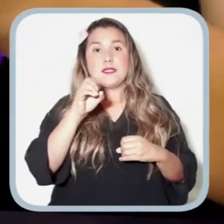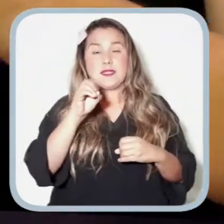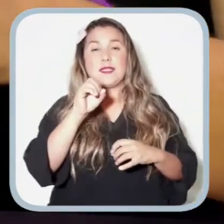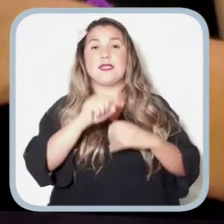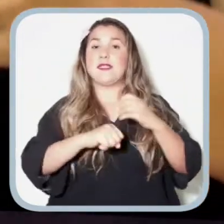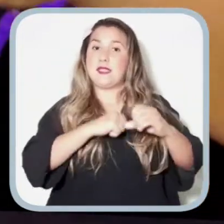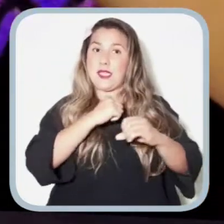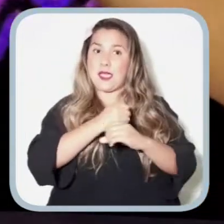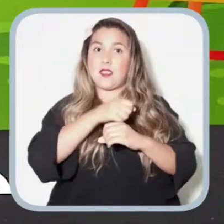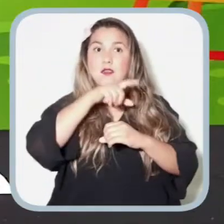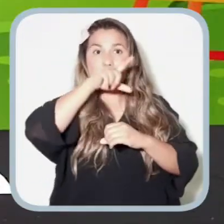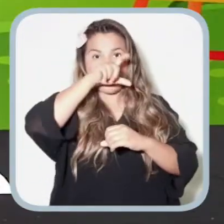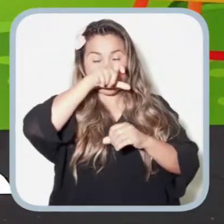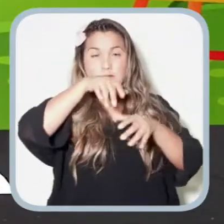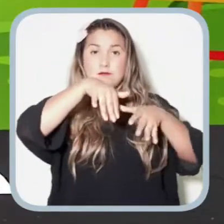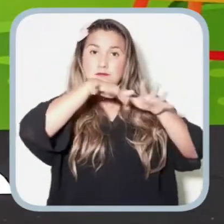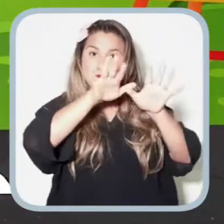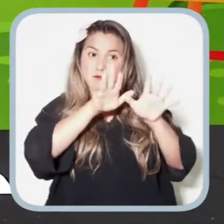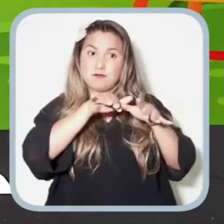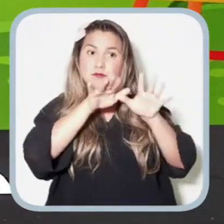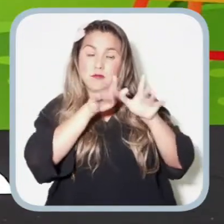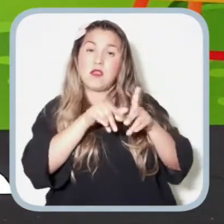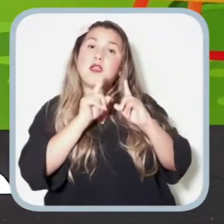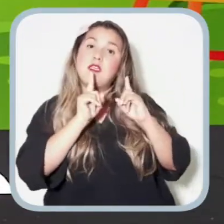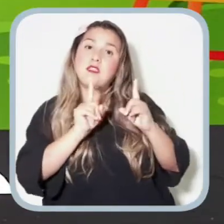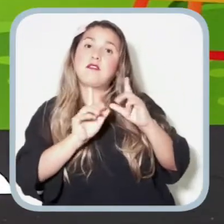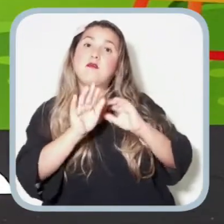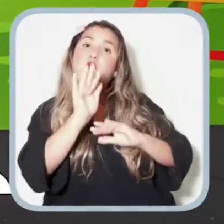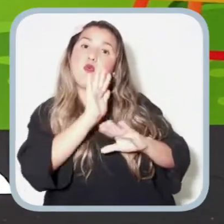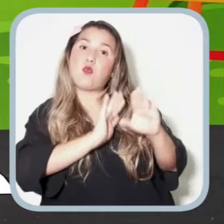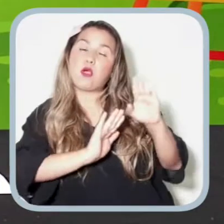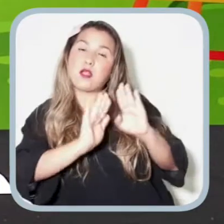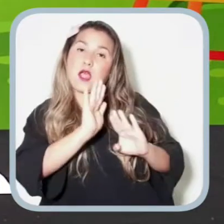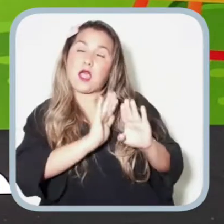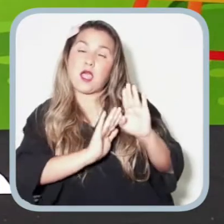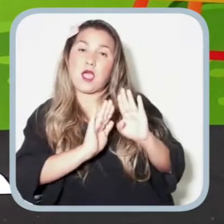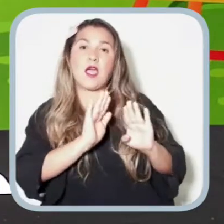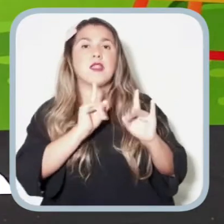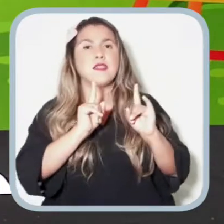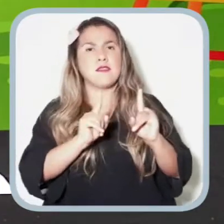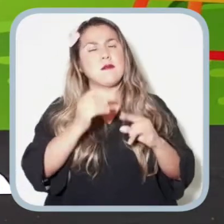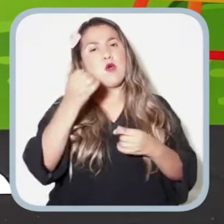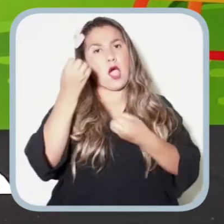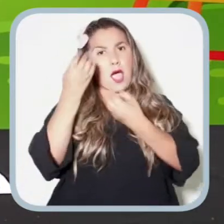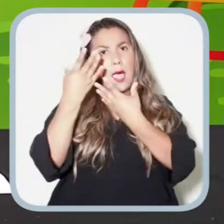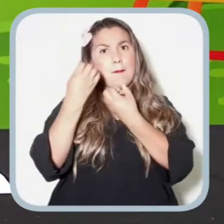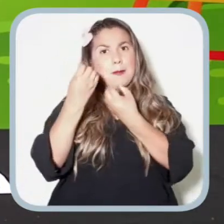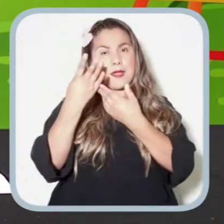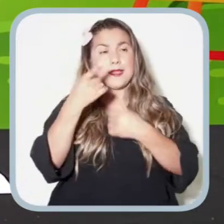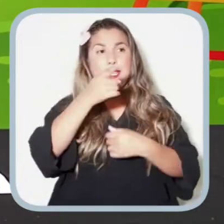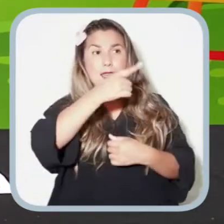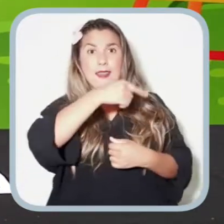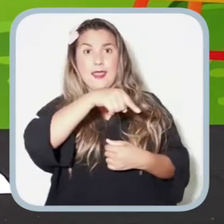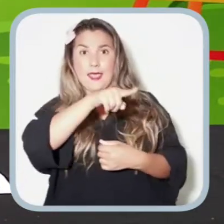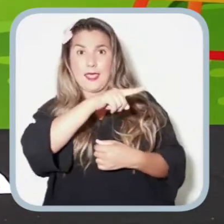muchísimo hay que cuidar nuestras aves nuestros animales protegerlos aprender de ellos para que así los